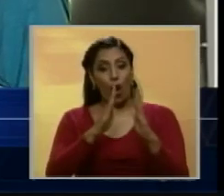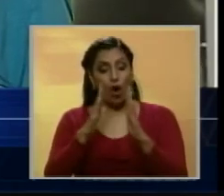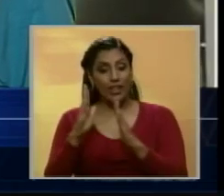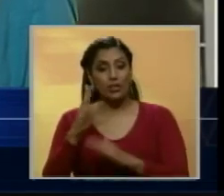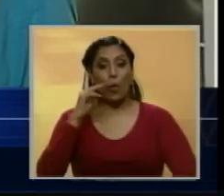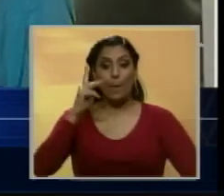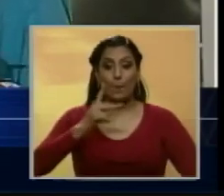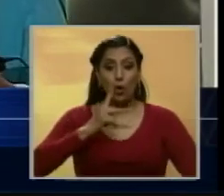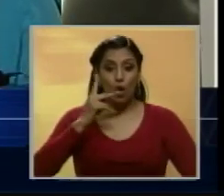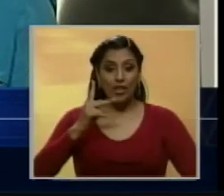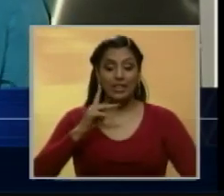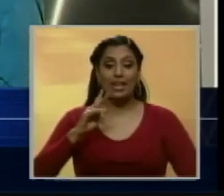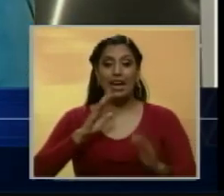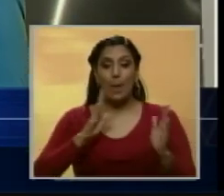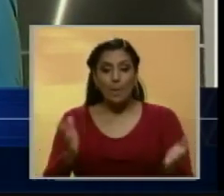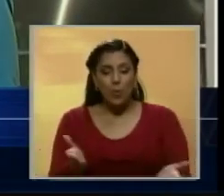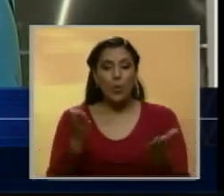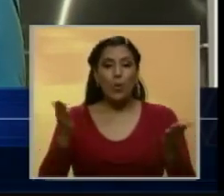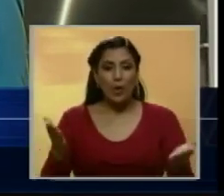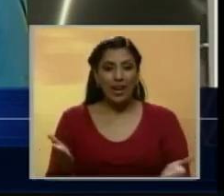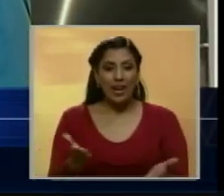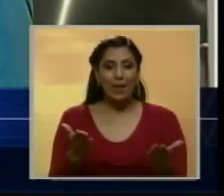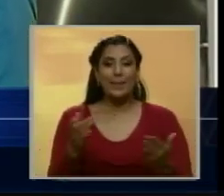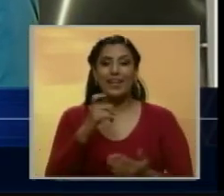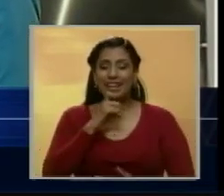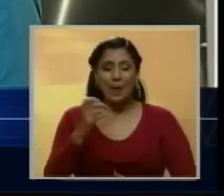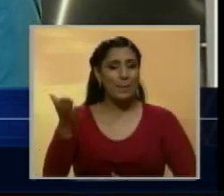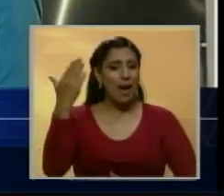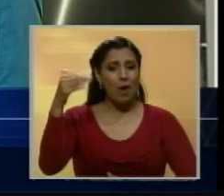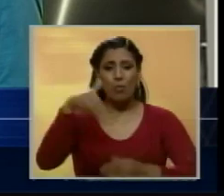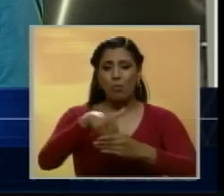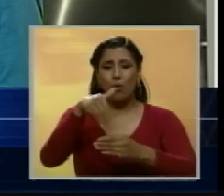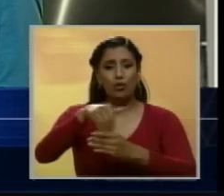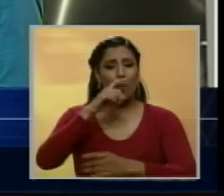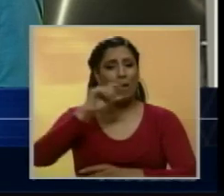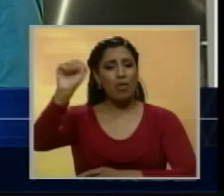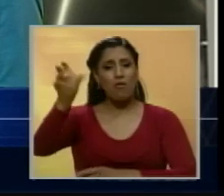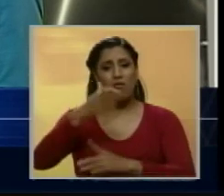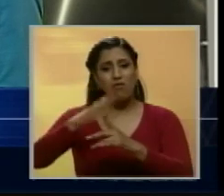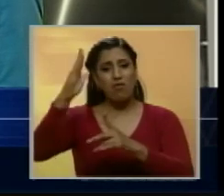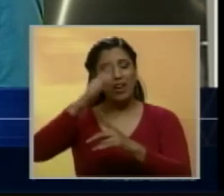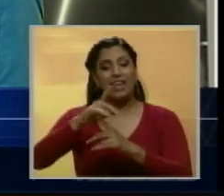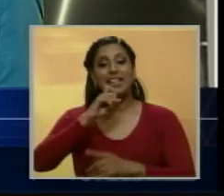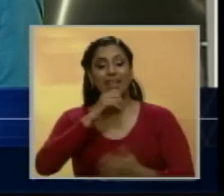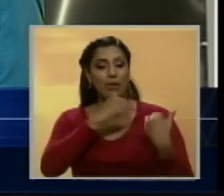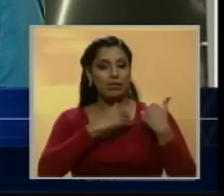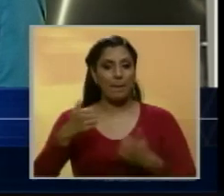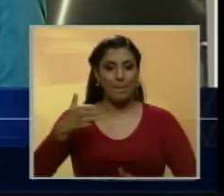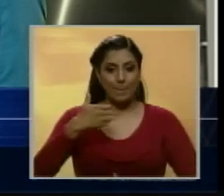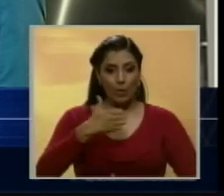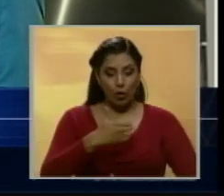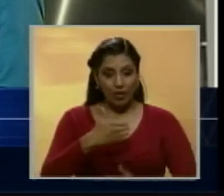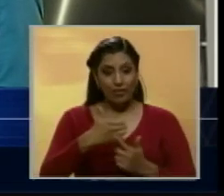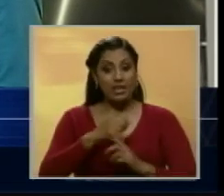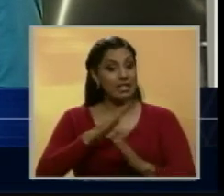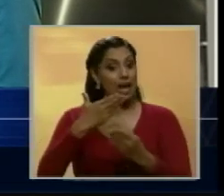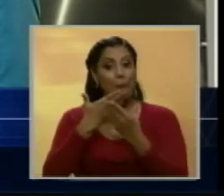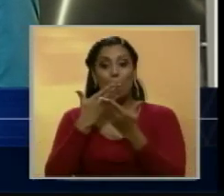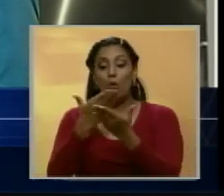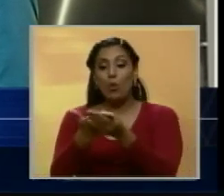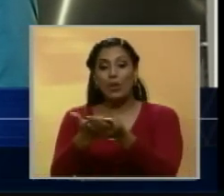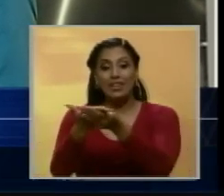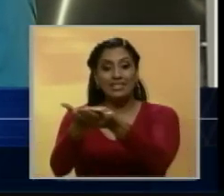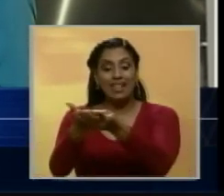organización política que está promoviendo este referendo revocatorio, encabezada por la Mesa de la Unidad, ya presentó